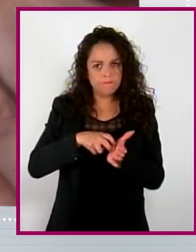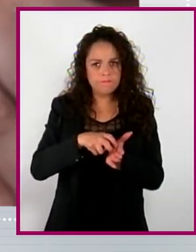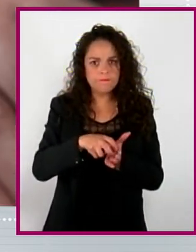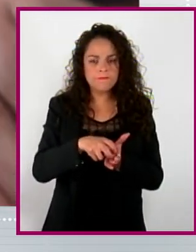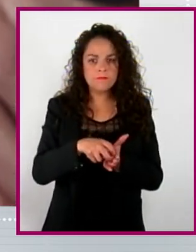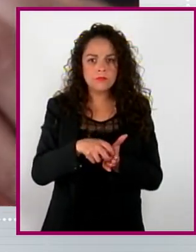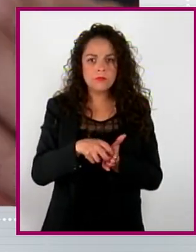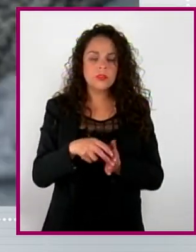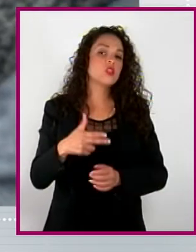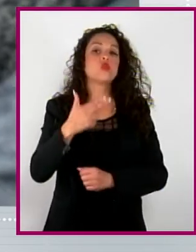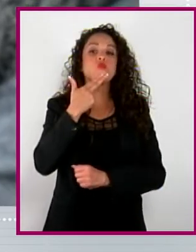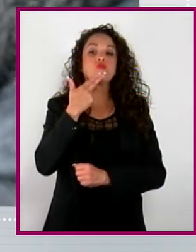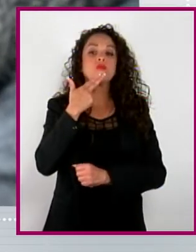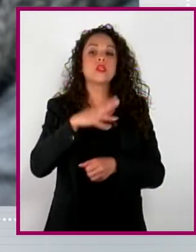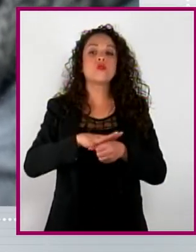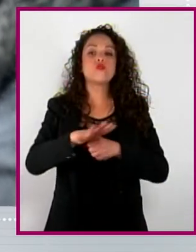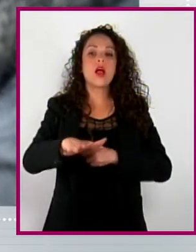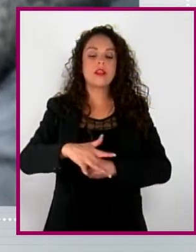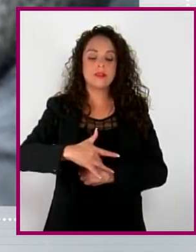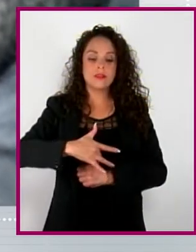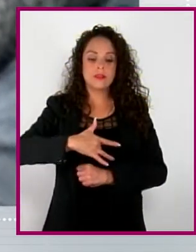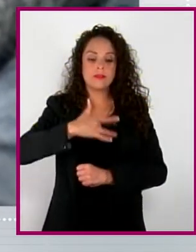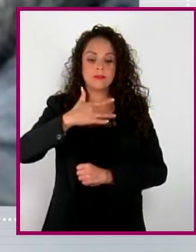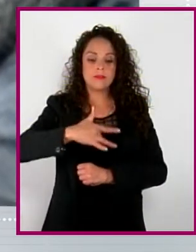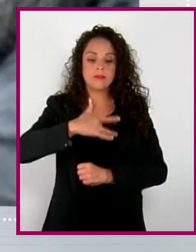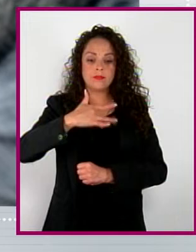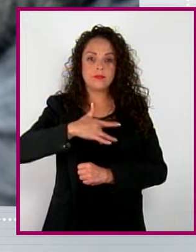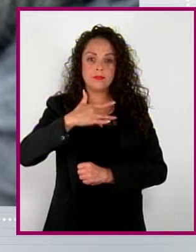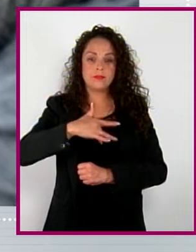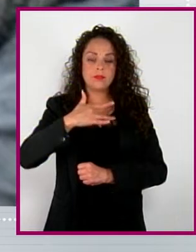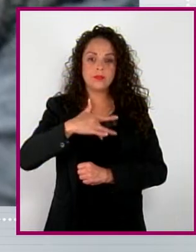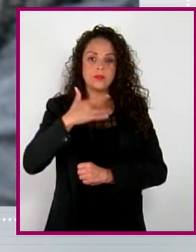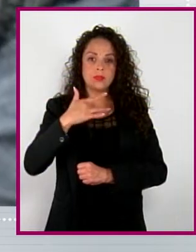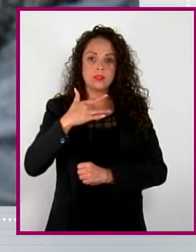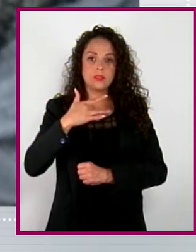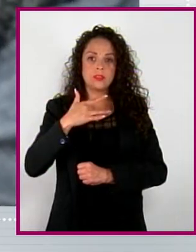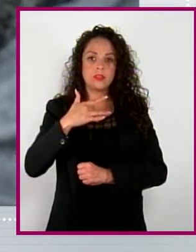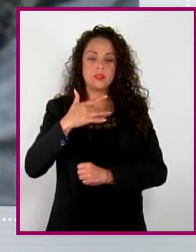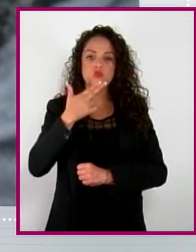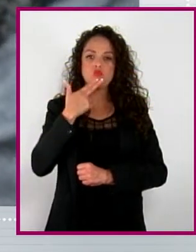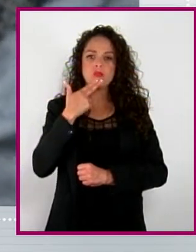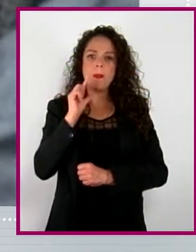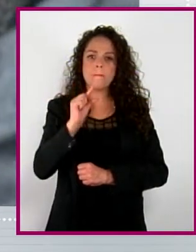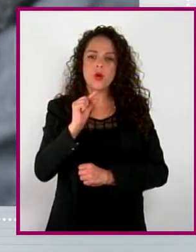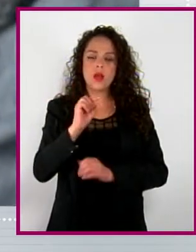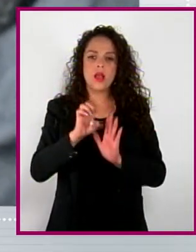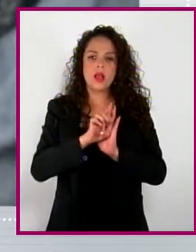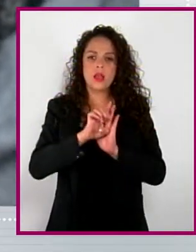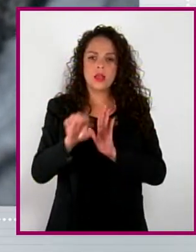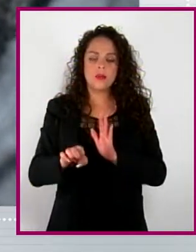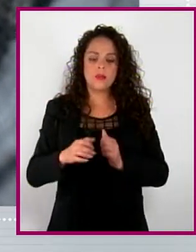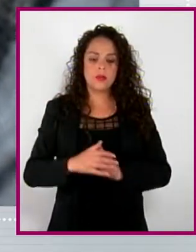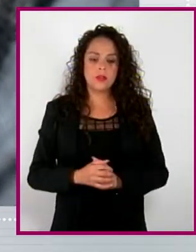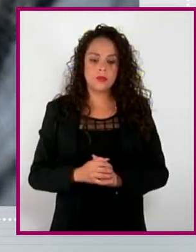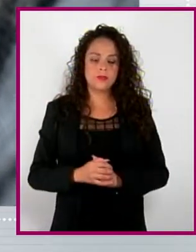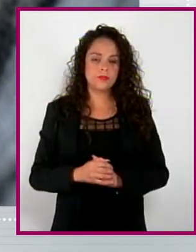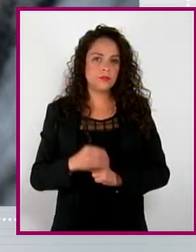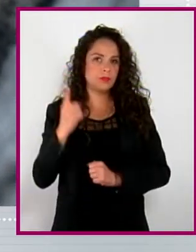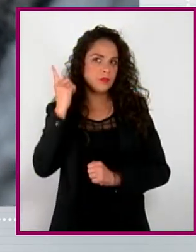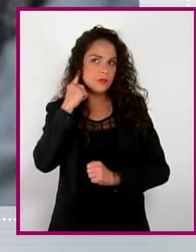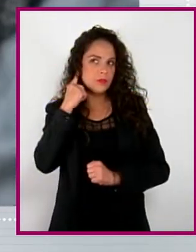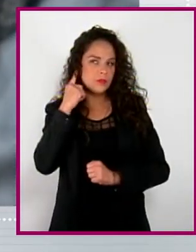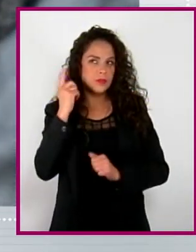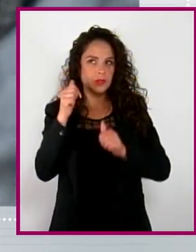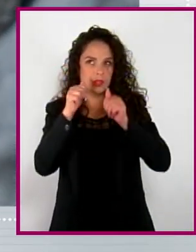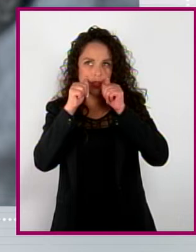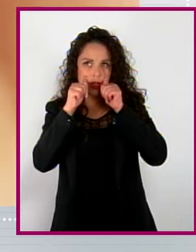los sentidos que usas menos. Por ejemplo, ponerle atención al oído,